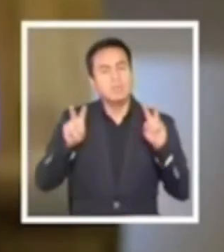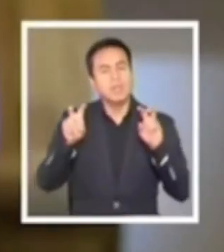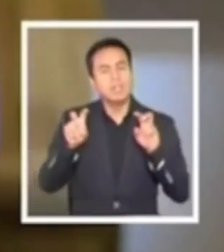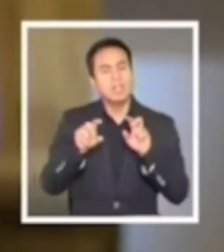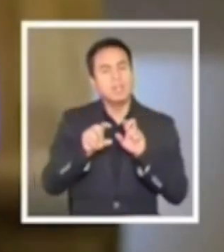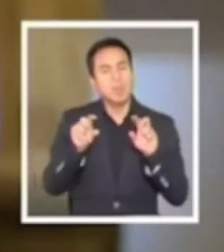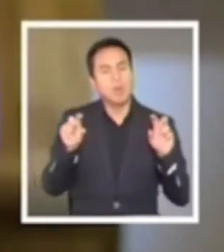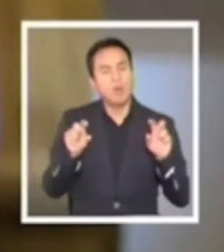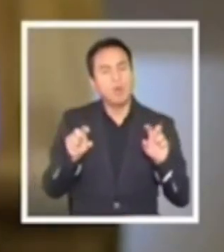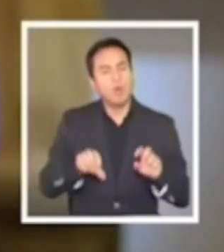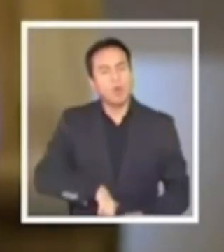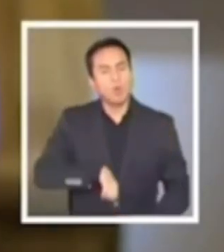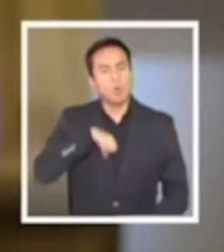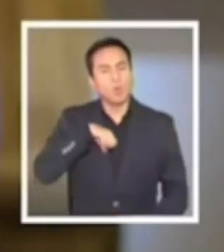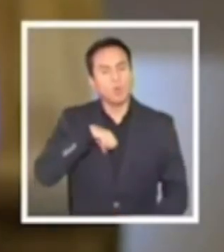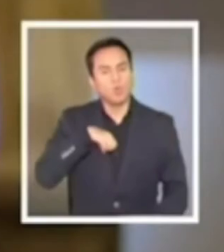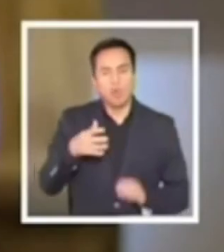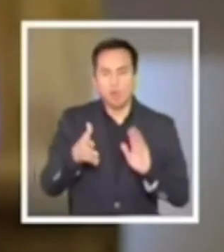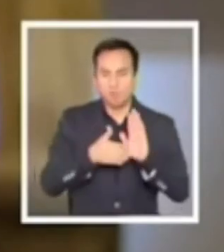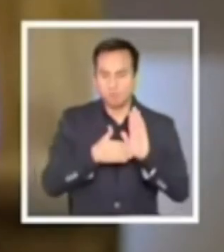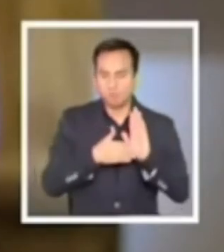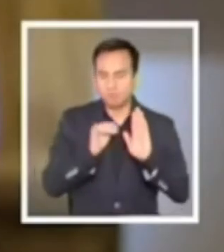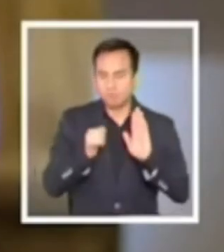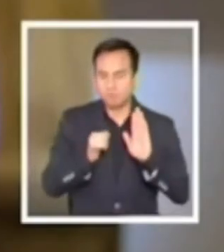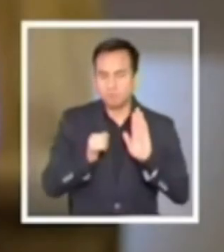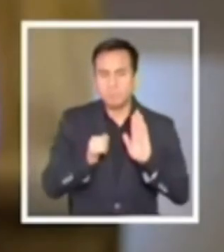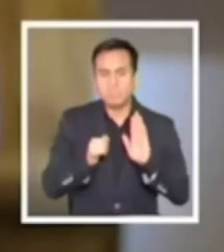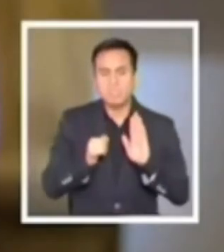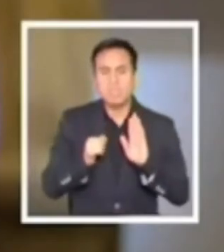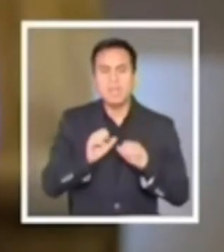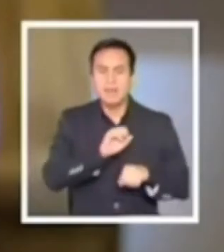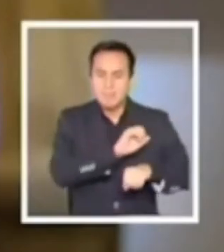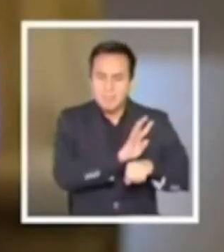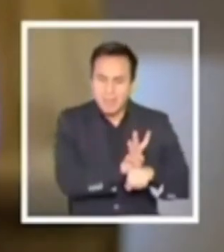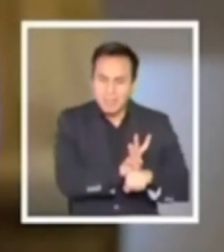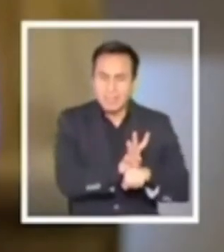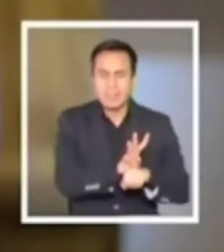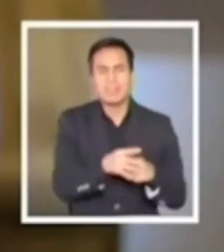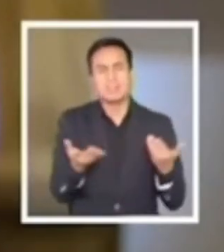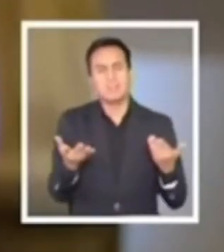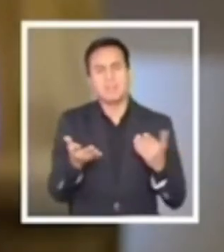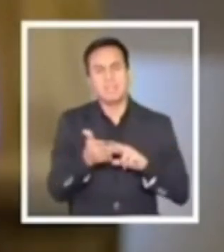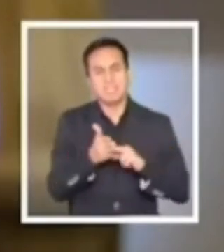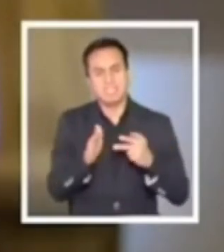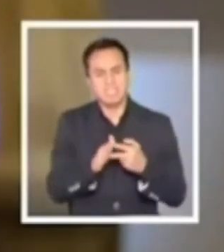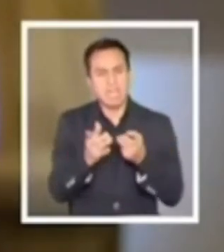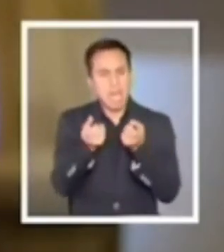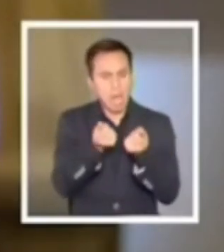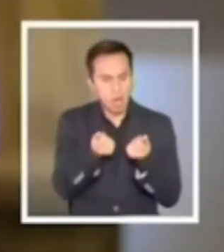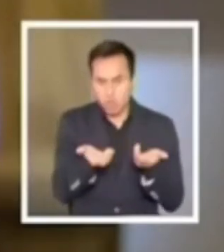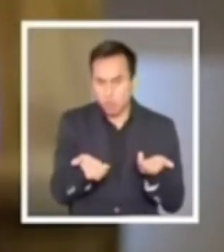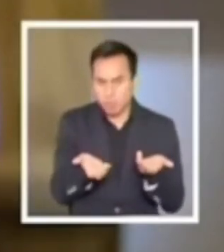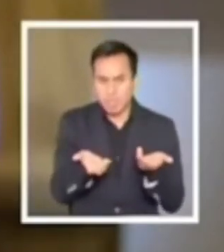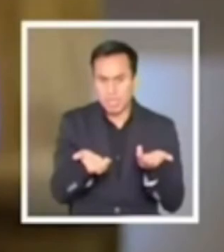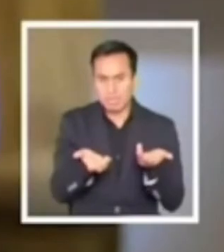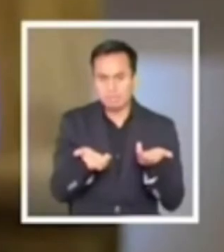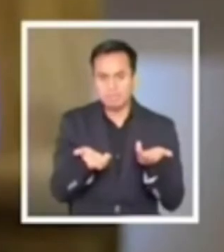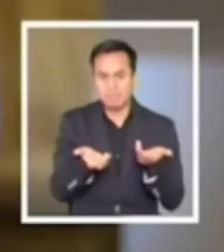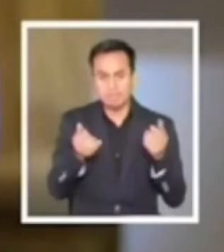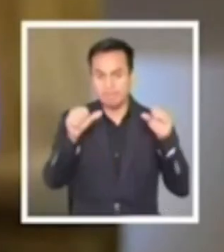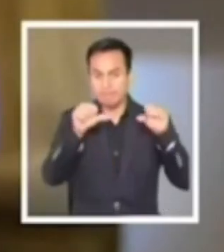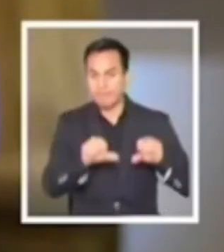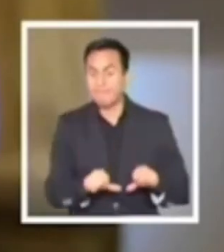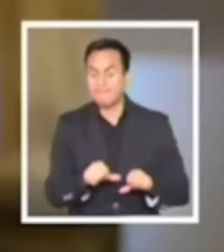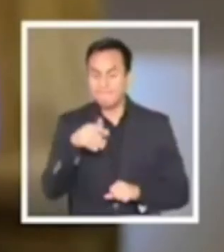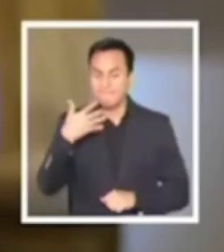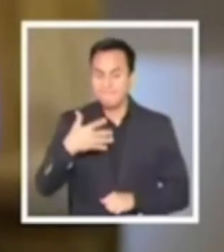habría podido enfrentar su gobierno el embate? Asimismo, le dice directamente al presidente de Chile, Gabriel